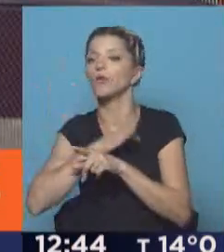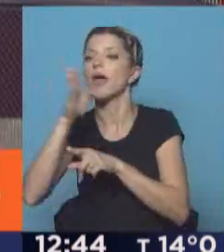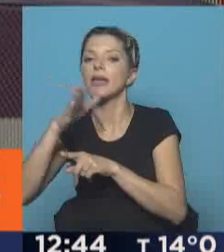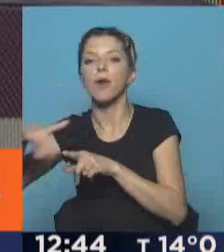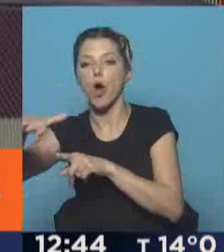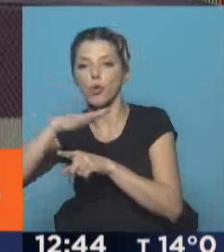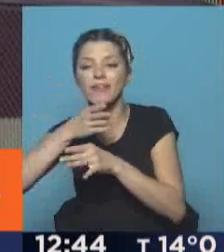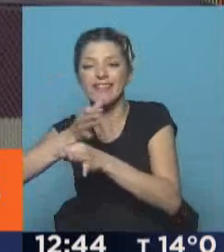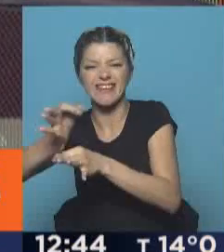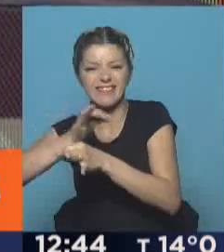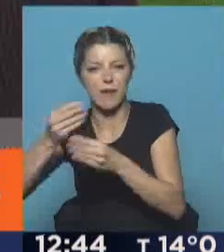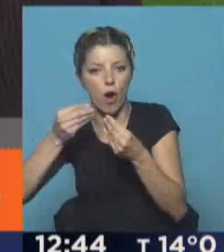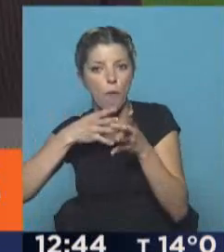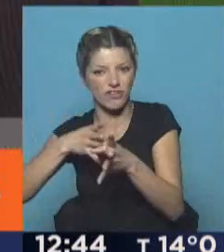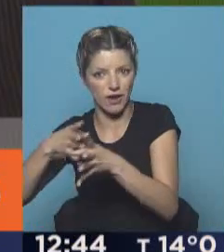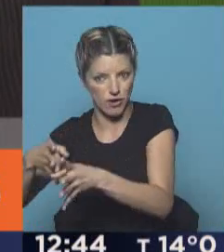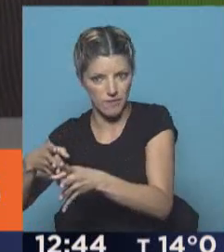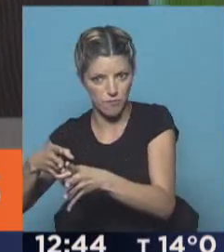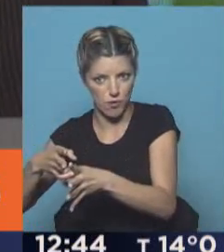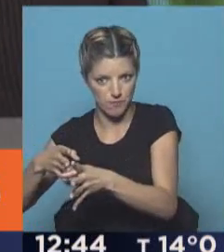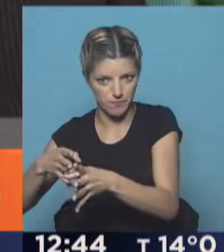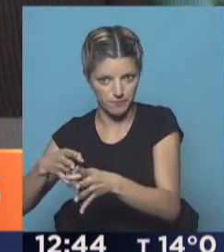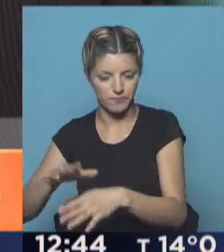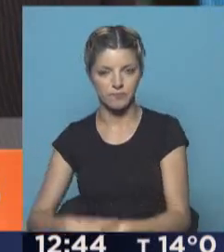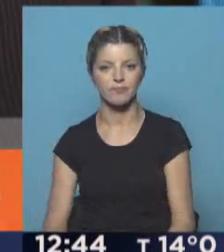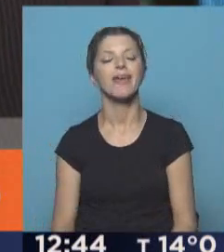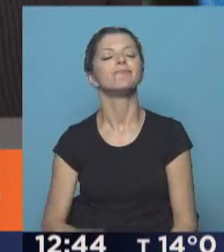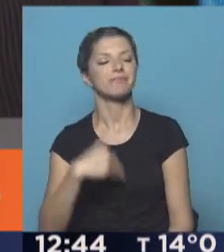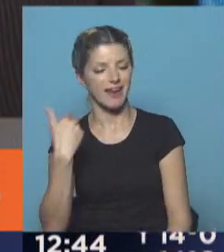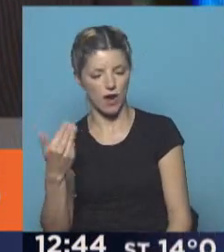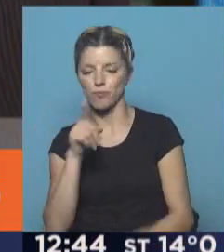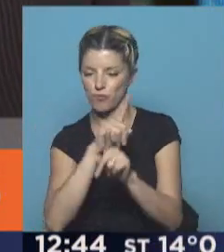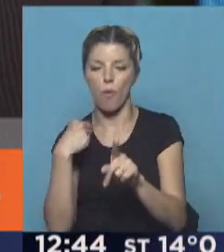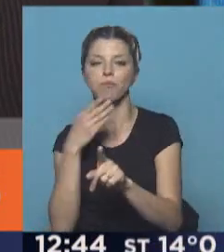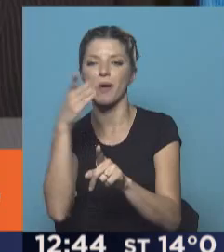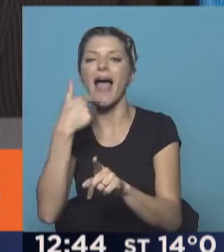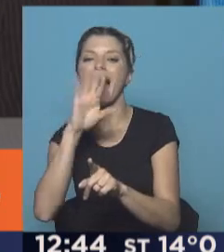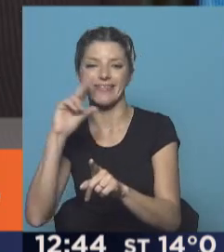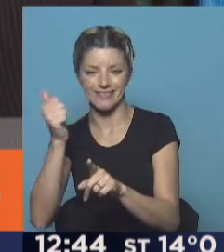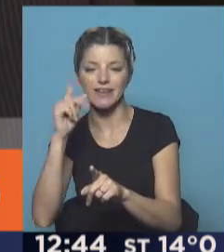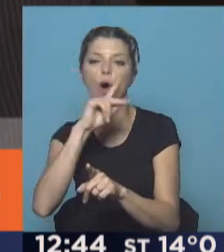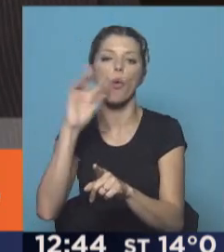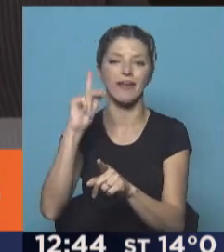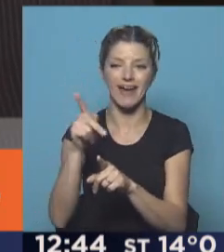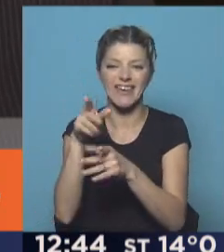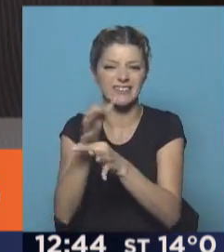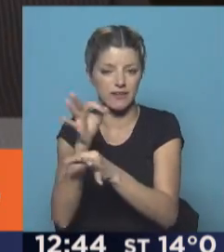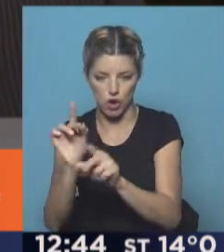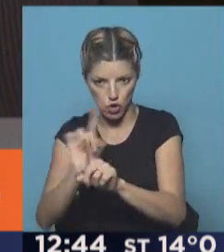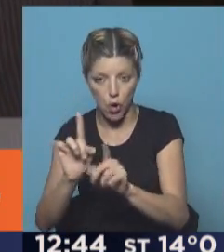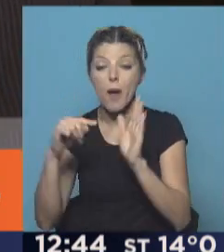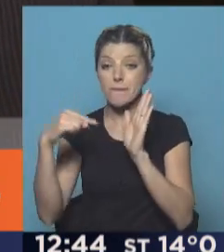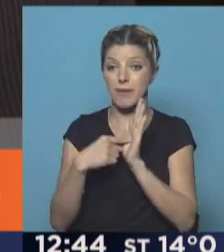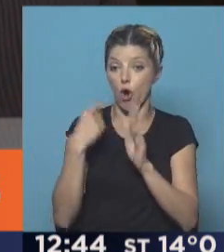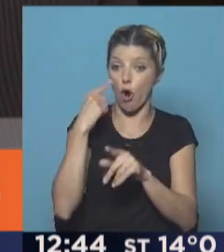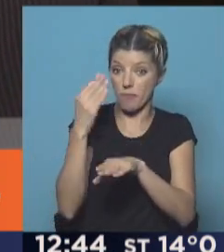de entrenamiento en el ejército islámico, claro, en Estado Islámico. En Siria en particular y también en Irak. Lo cierto es que a esto hay